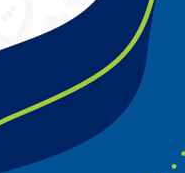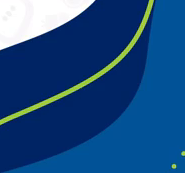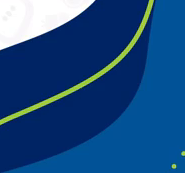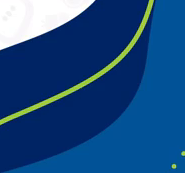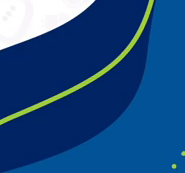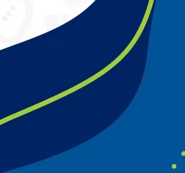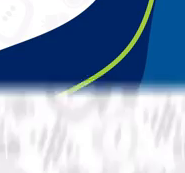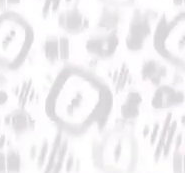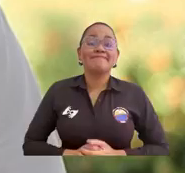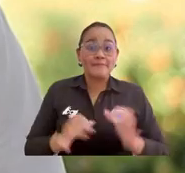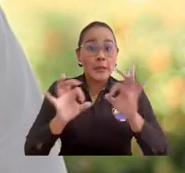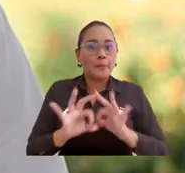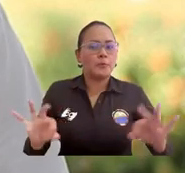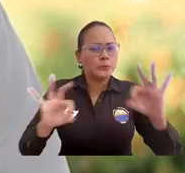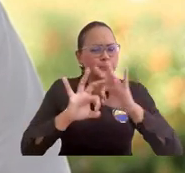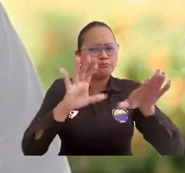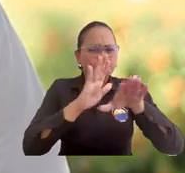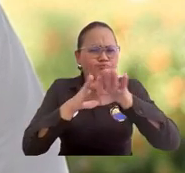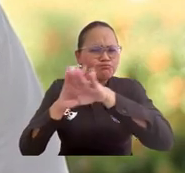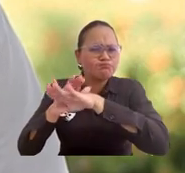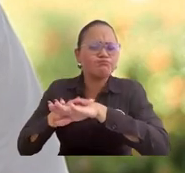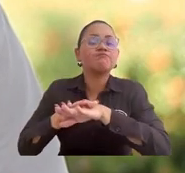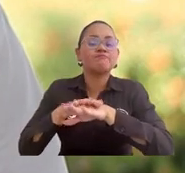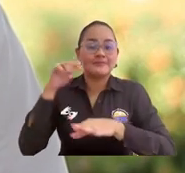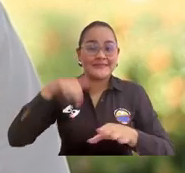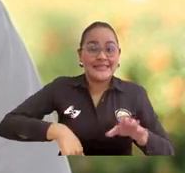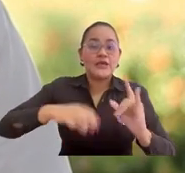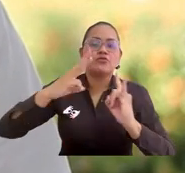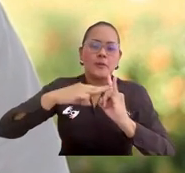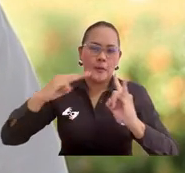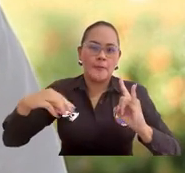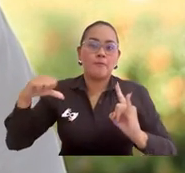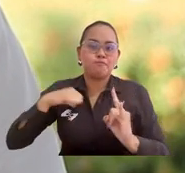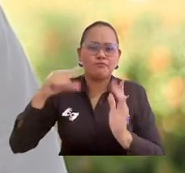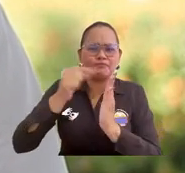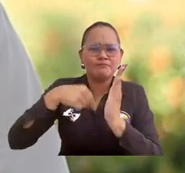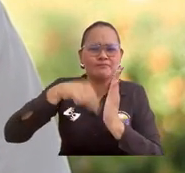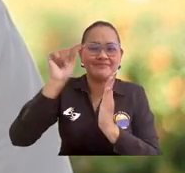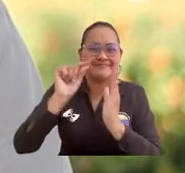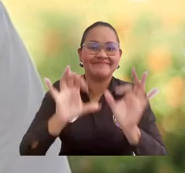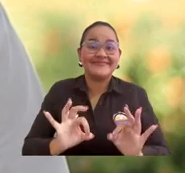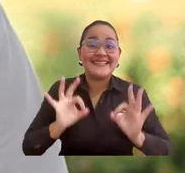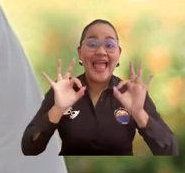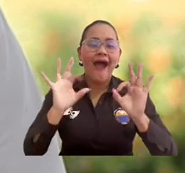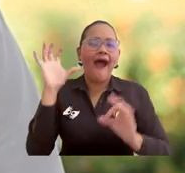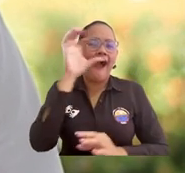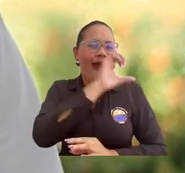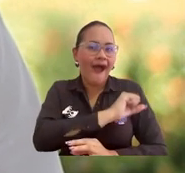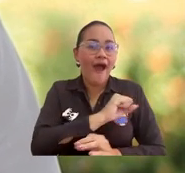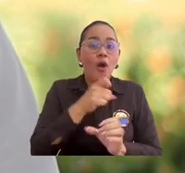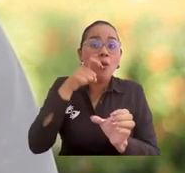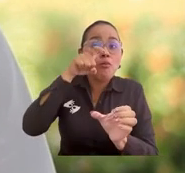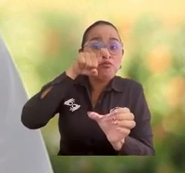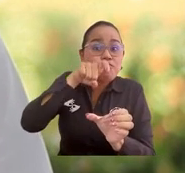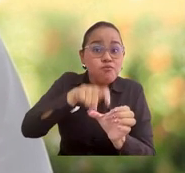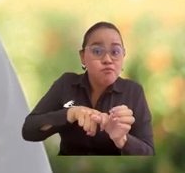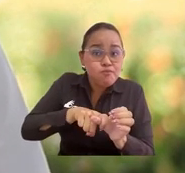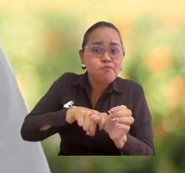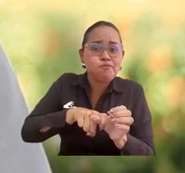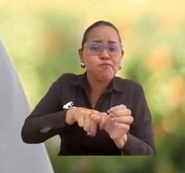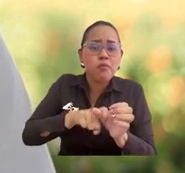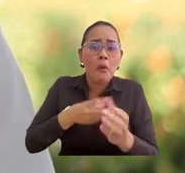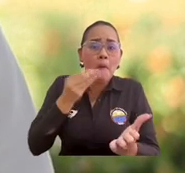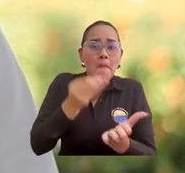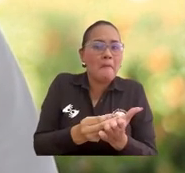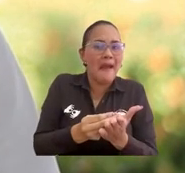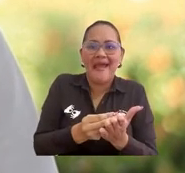2024 es importante recalcar que la universidad por ser acreditada tiene la opción de presentar a sus